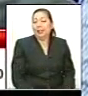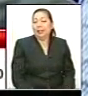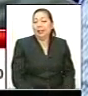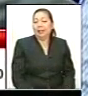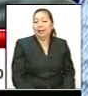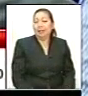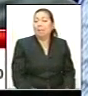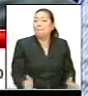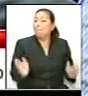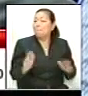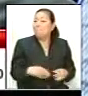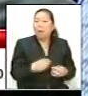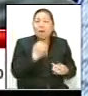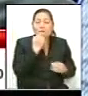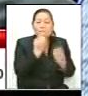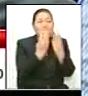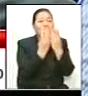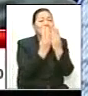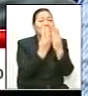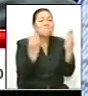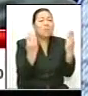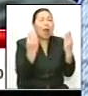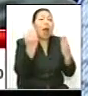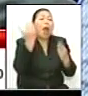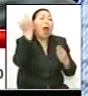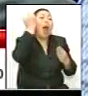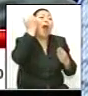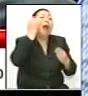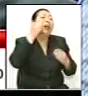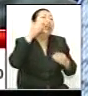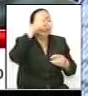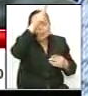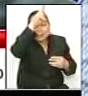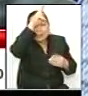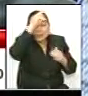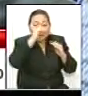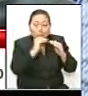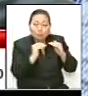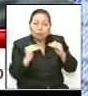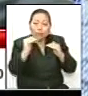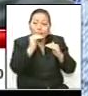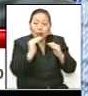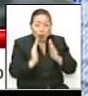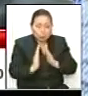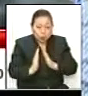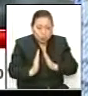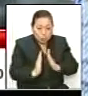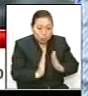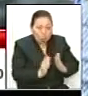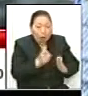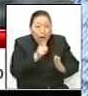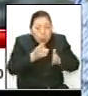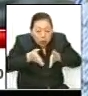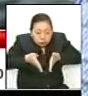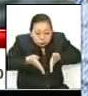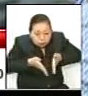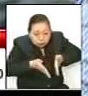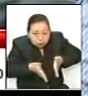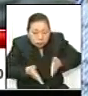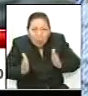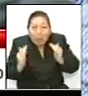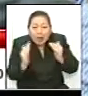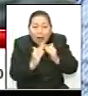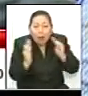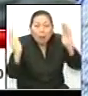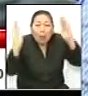han destruido muros de andenería inca, han destruido canales, se han tumbado una casa de